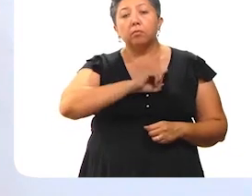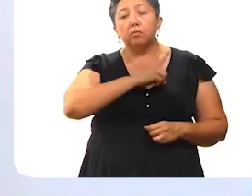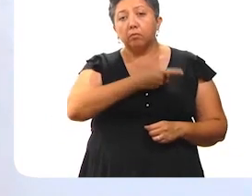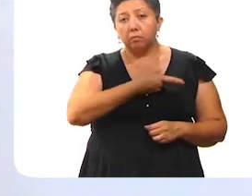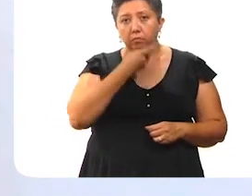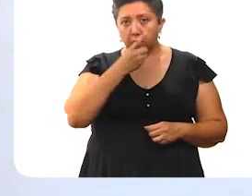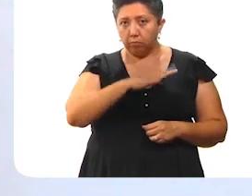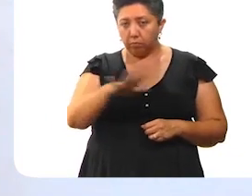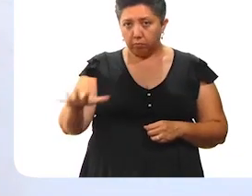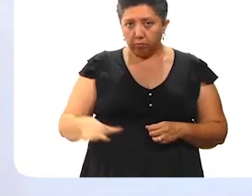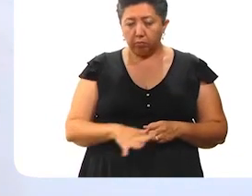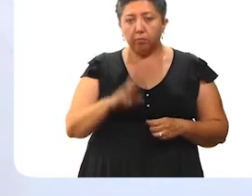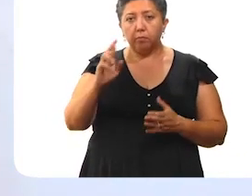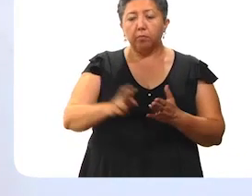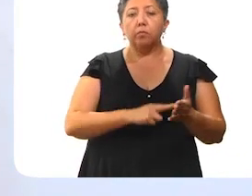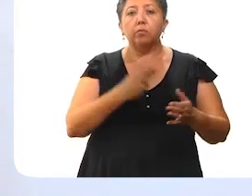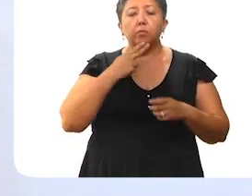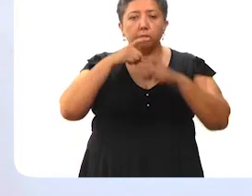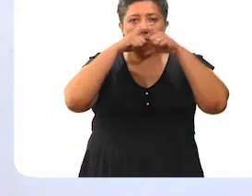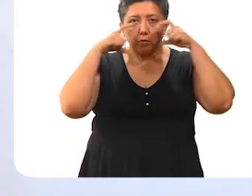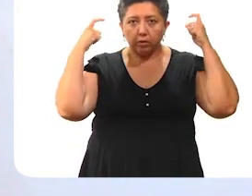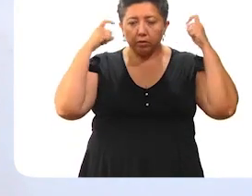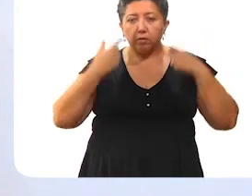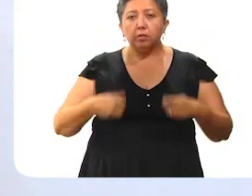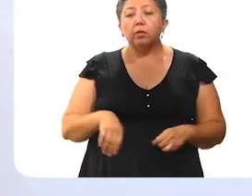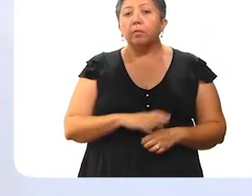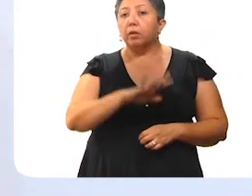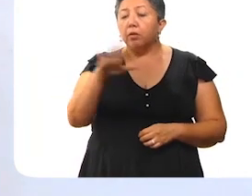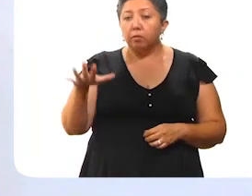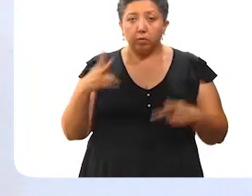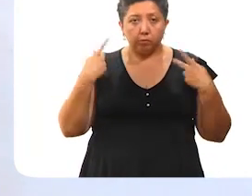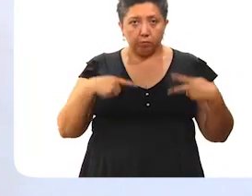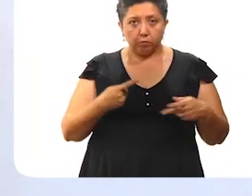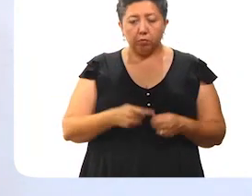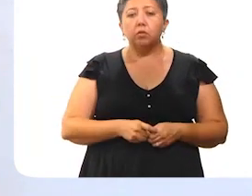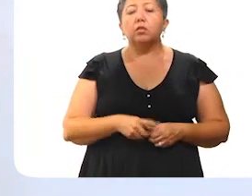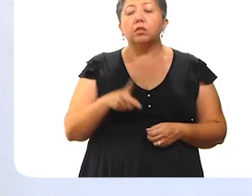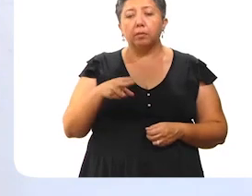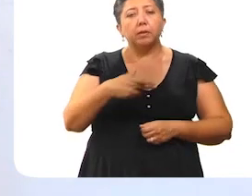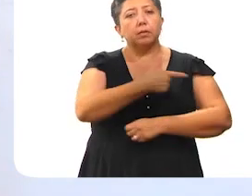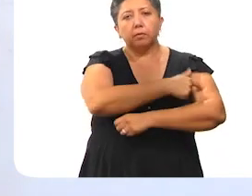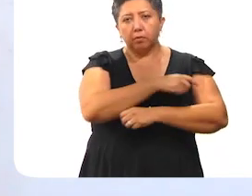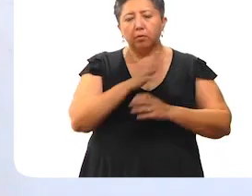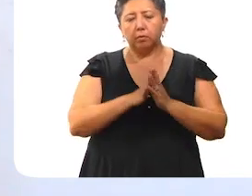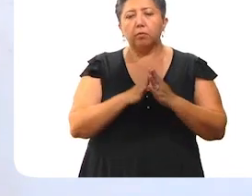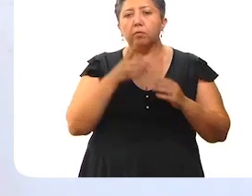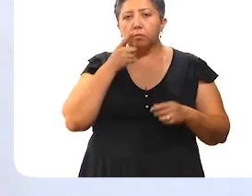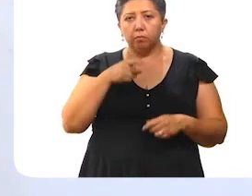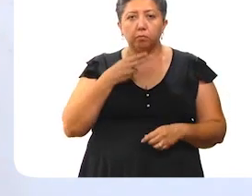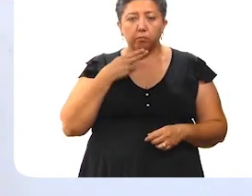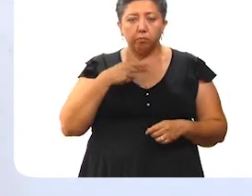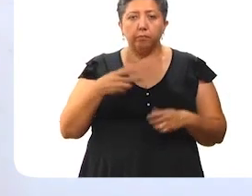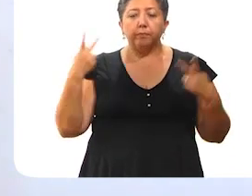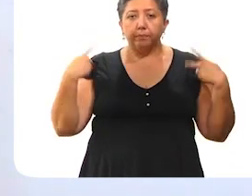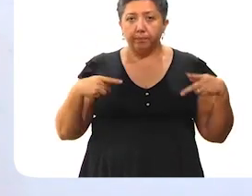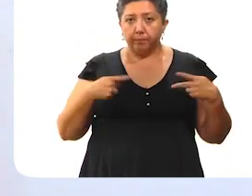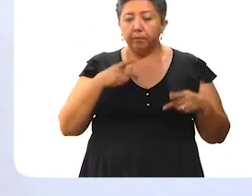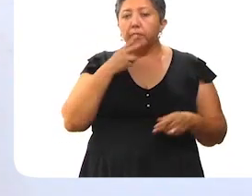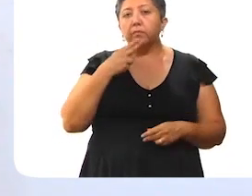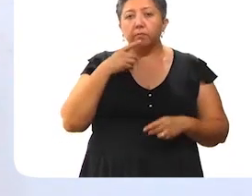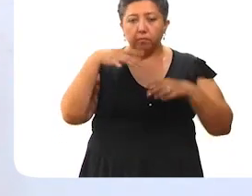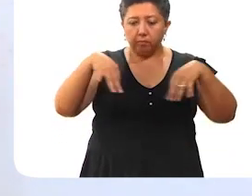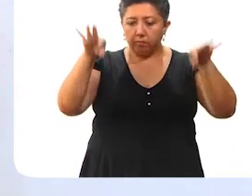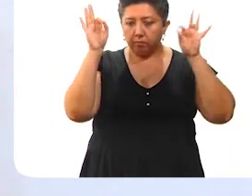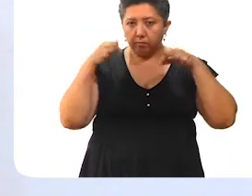nuestras familias. Se reitera el uso obligatorio de cubrebocas para toda la población, incluso la vacunada, y se recomienda a la población evitar el